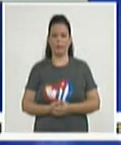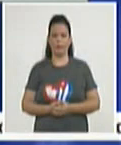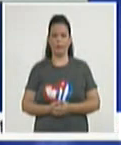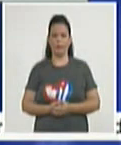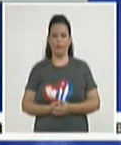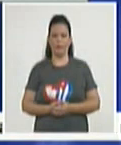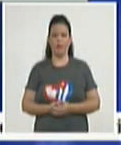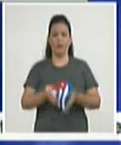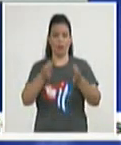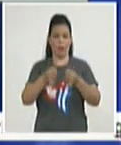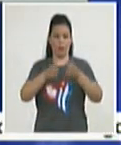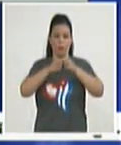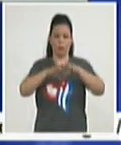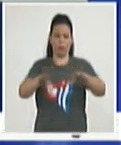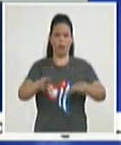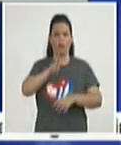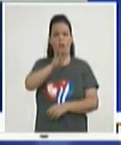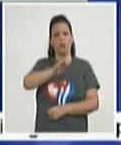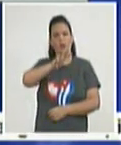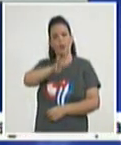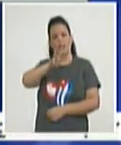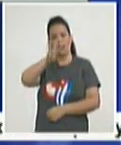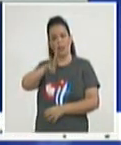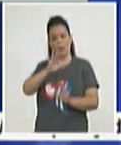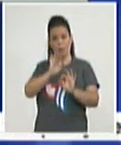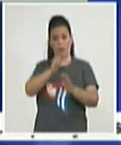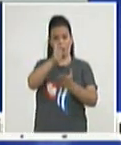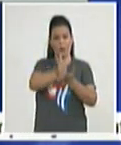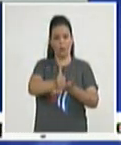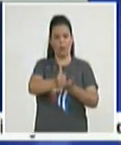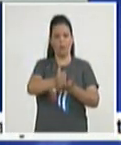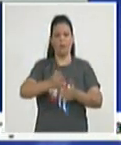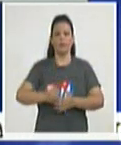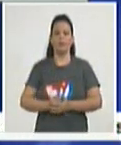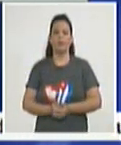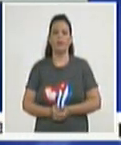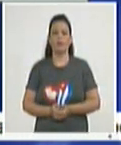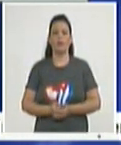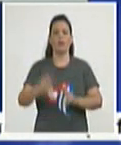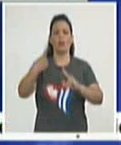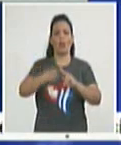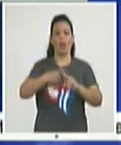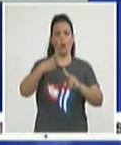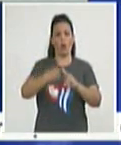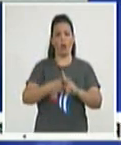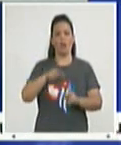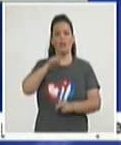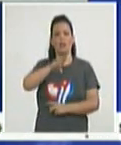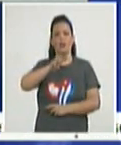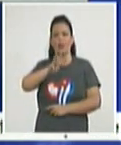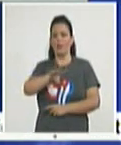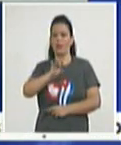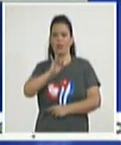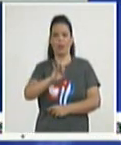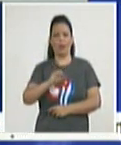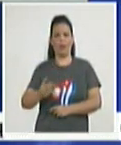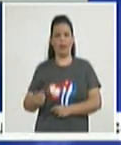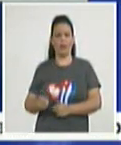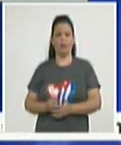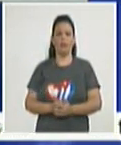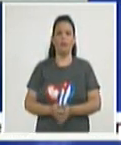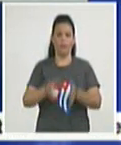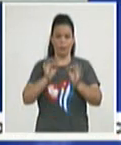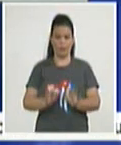contagio, 233 casos positivos, le sigue Yaguajay 137, Santi Espíritu